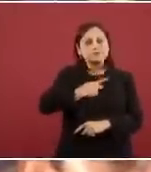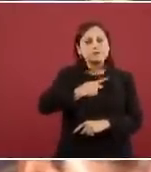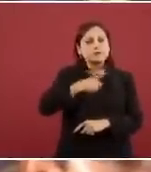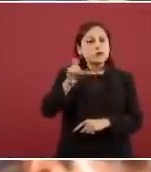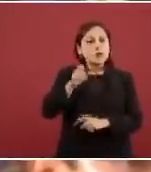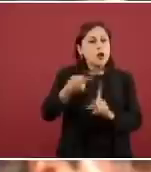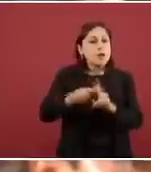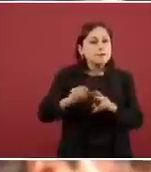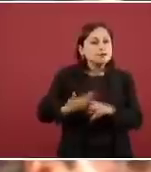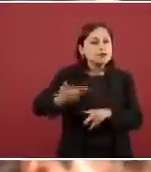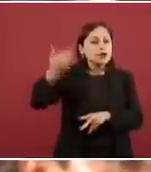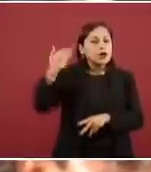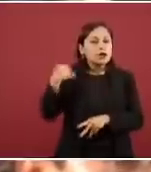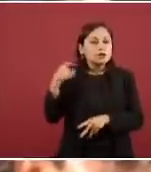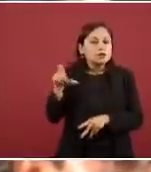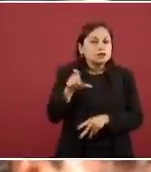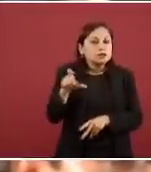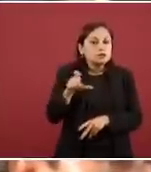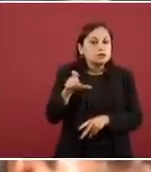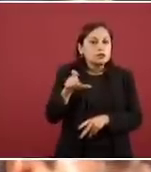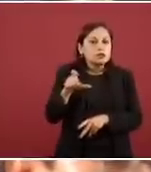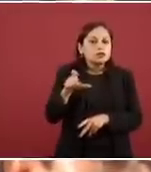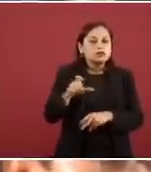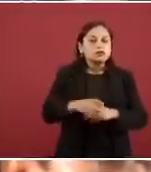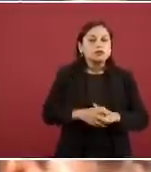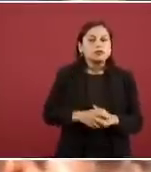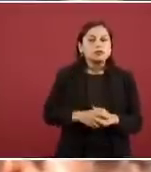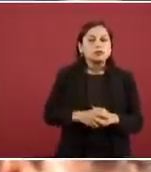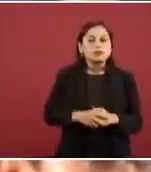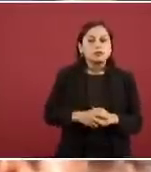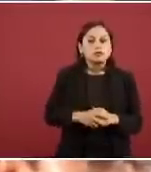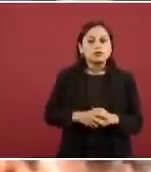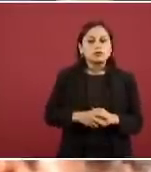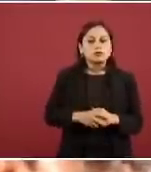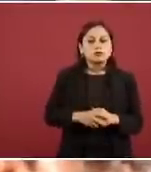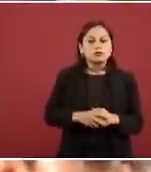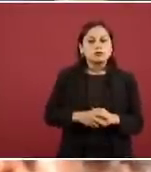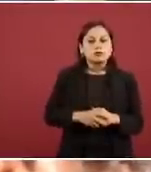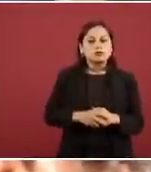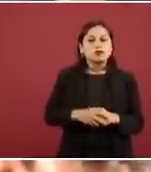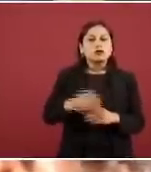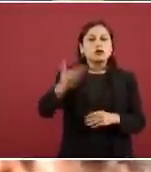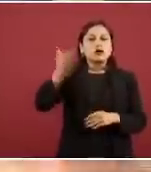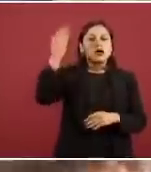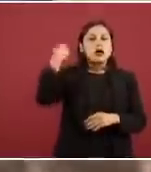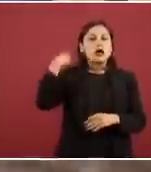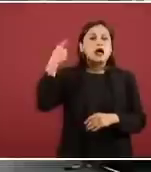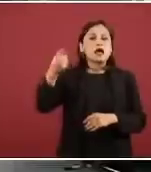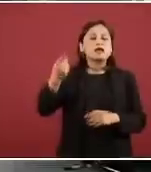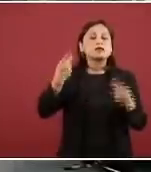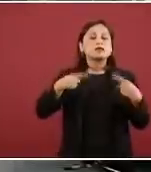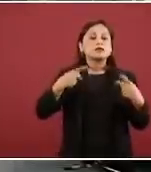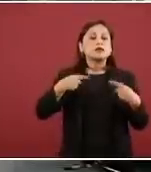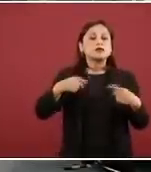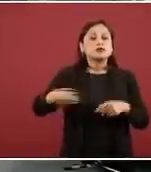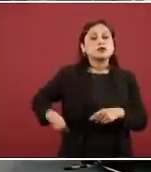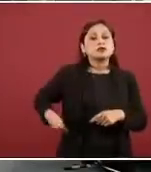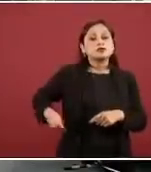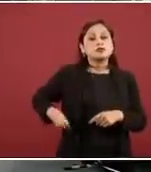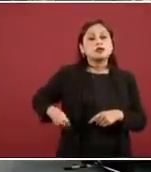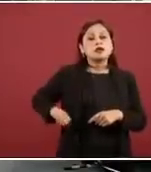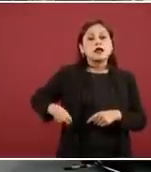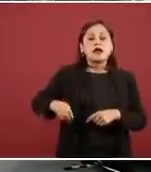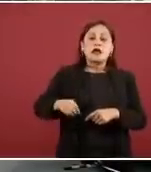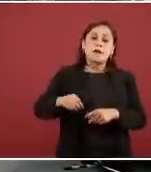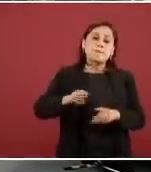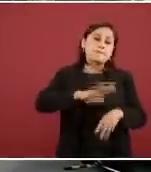se liberaron a los presos, a los que perpetraron la masacre de Acteal, que Jesús Ramírez cubrió muy bien.